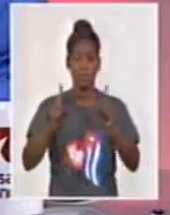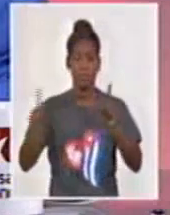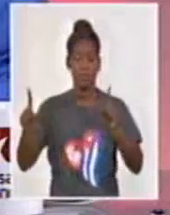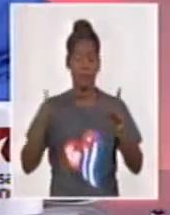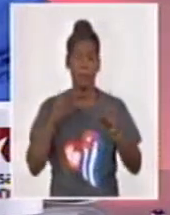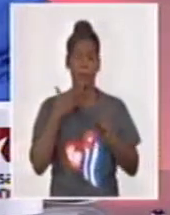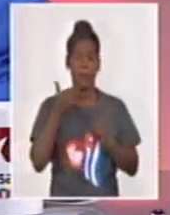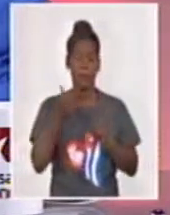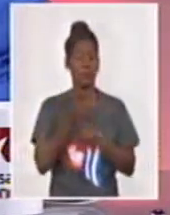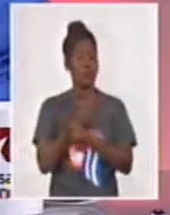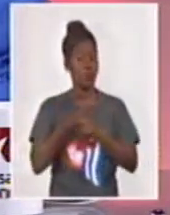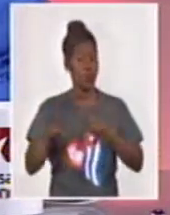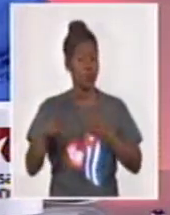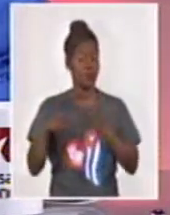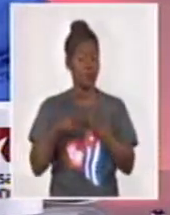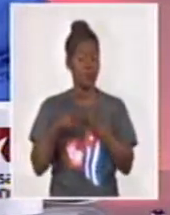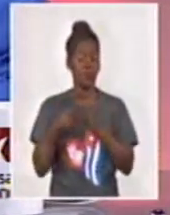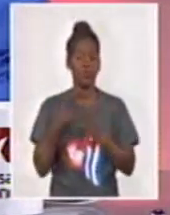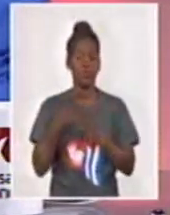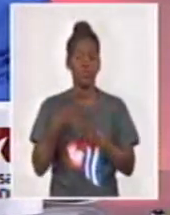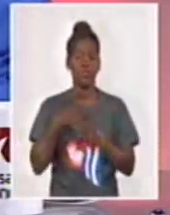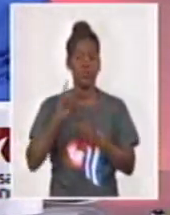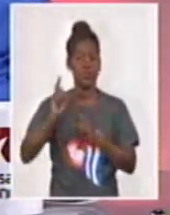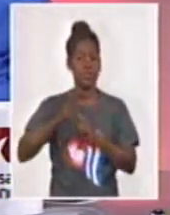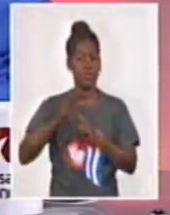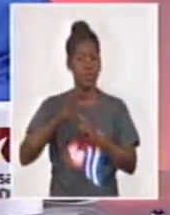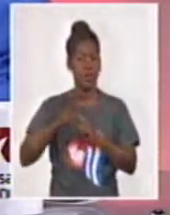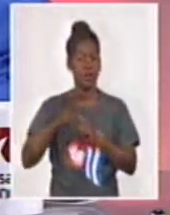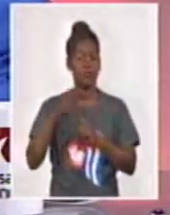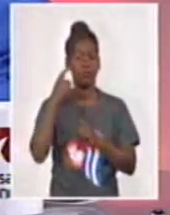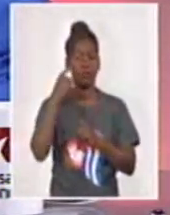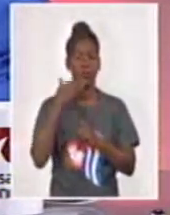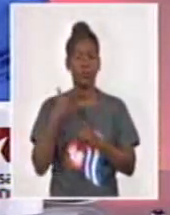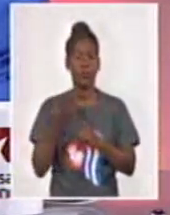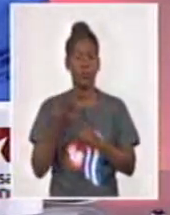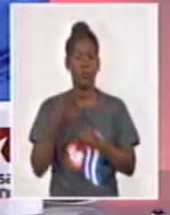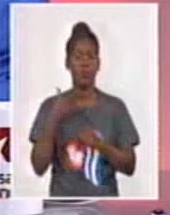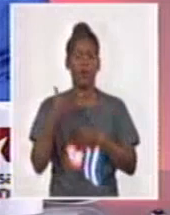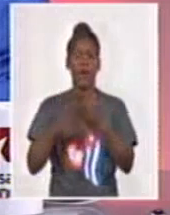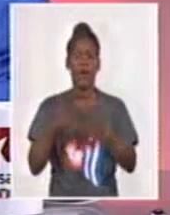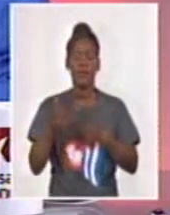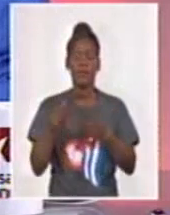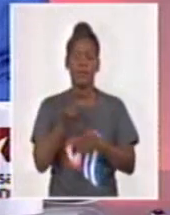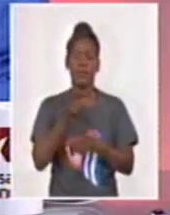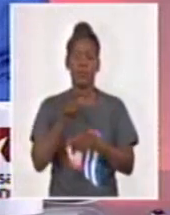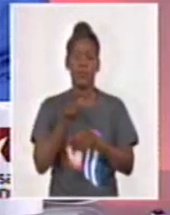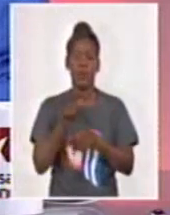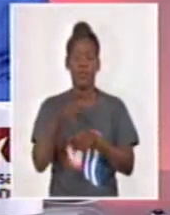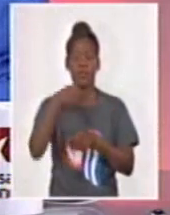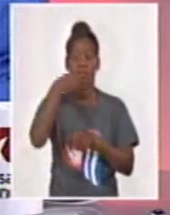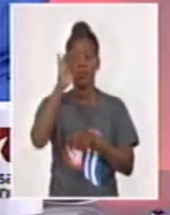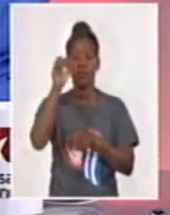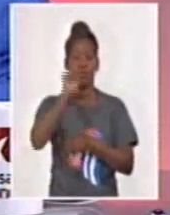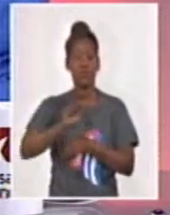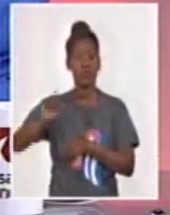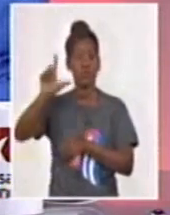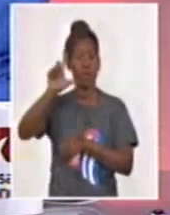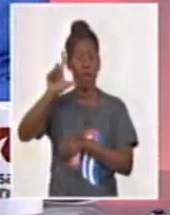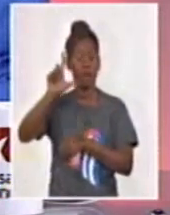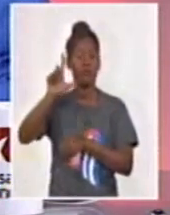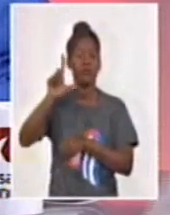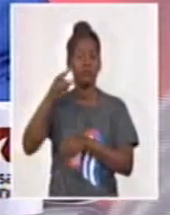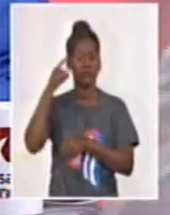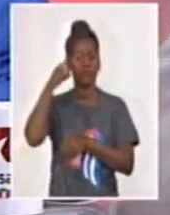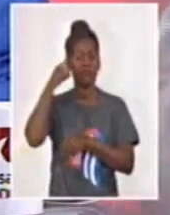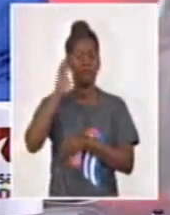Cuba y sus sindicatos. Sabemos que es la modalidad de funcionamiento de los círculos sociales y al mismo tiempo, como bueno, se ha informado, se habilitó un